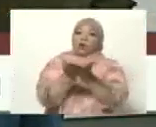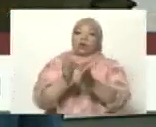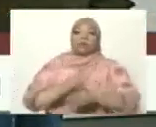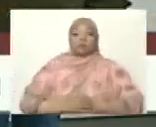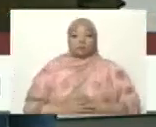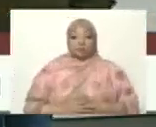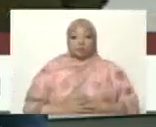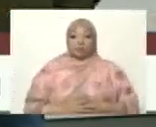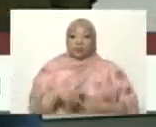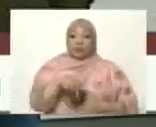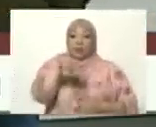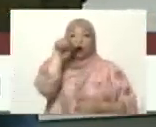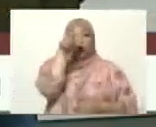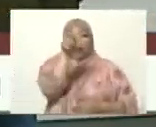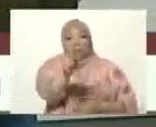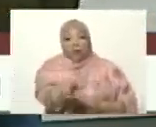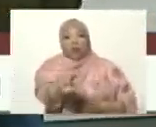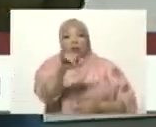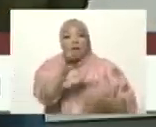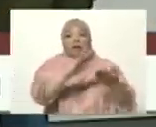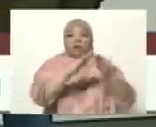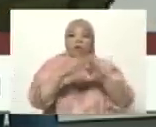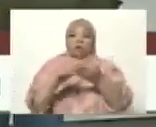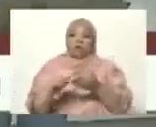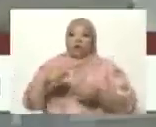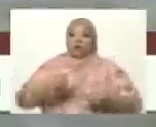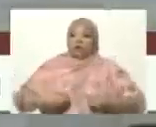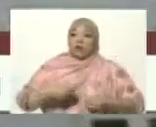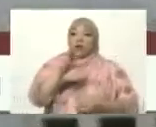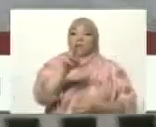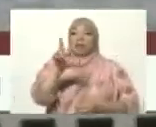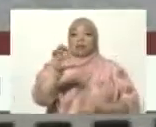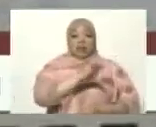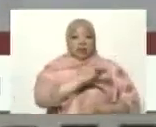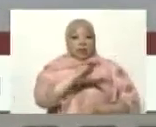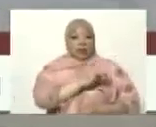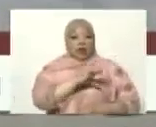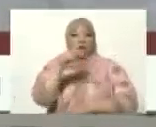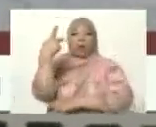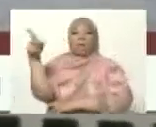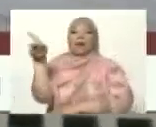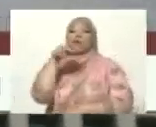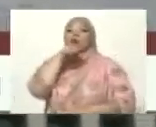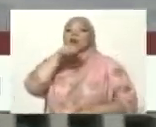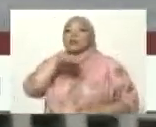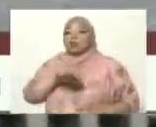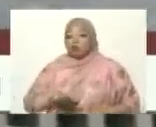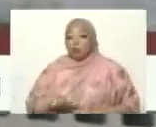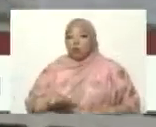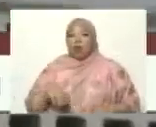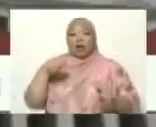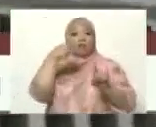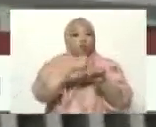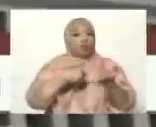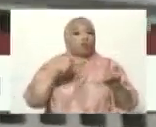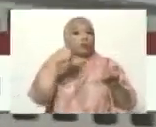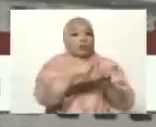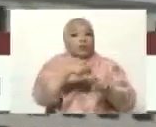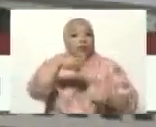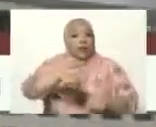determina qué personas de la comunidad, aquí estamos en el 23 de enero, una parroquia histórica, combativa, de